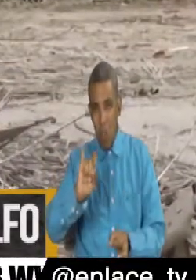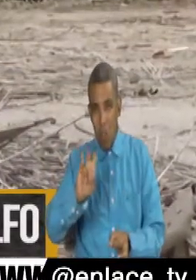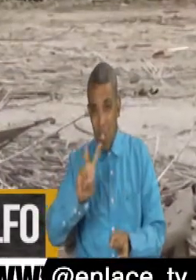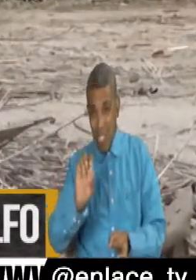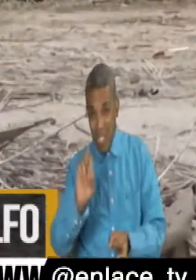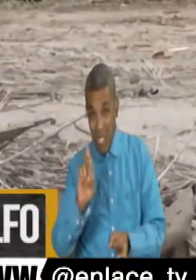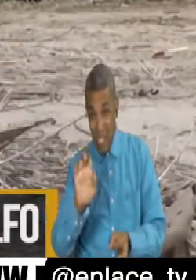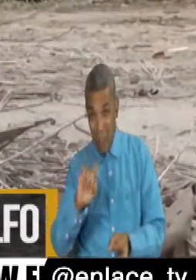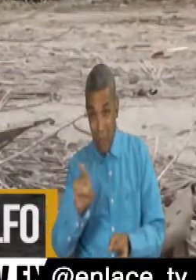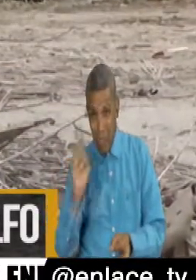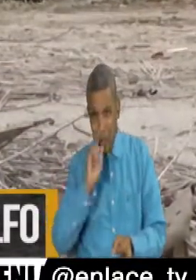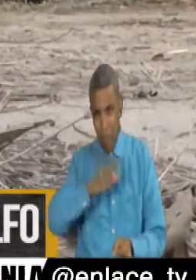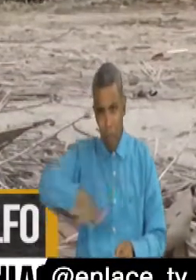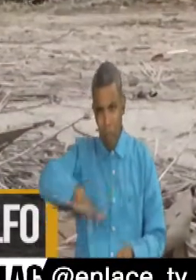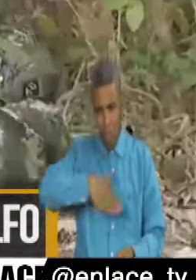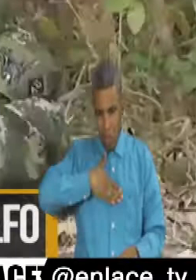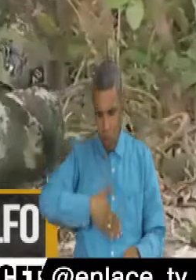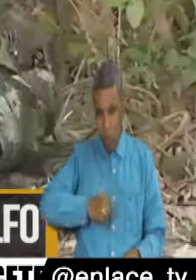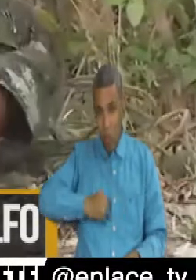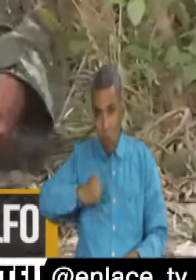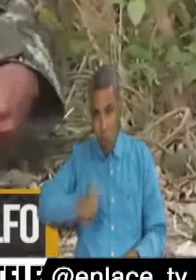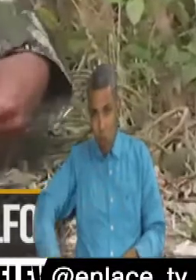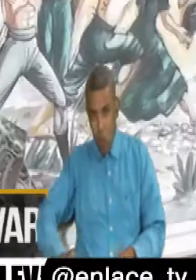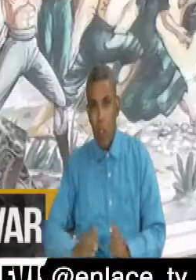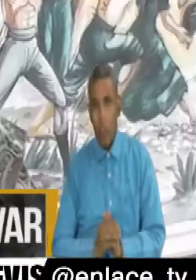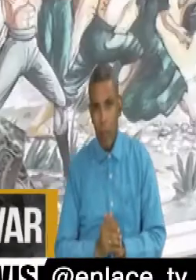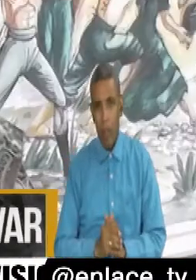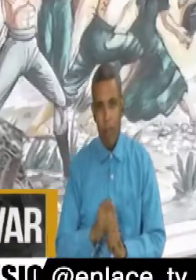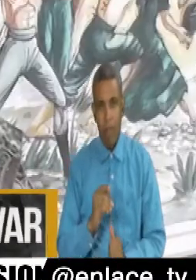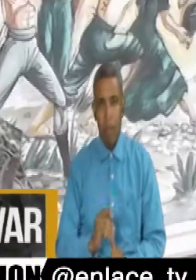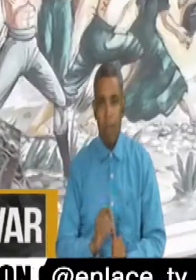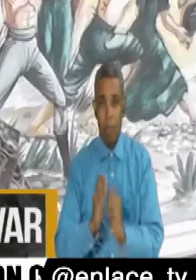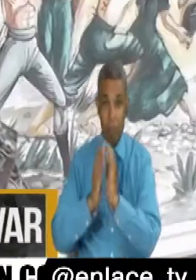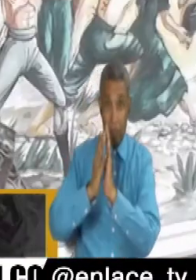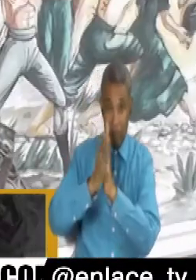información de la comunidad destruyeron el material incautado. Con